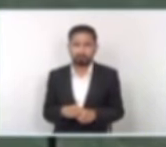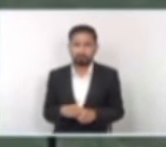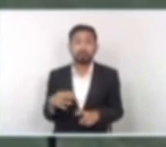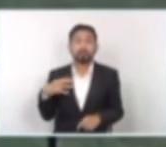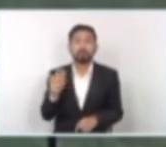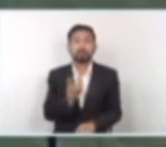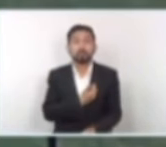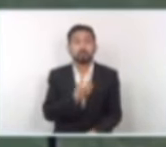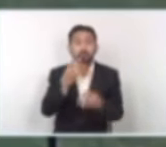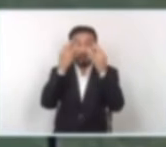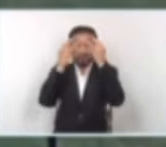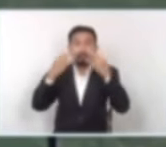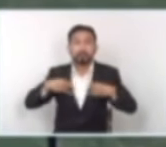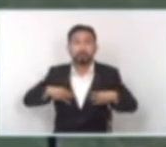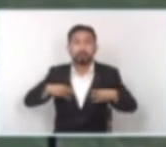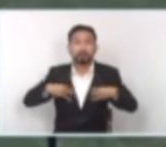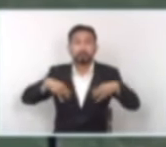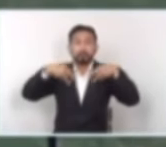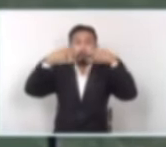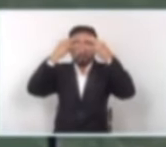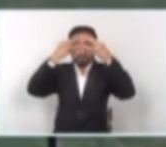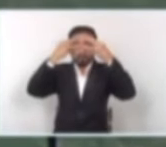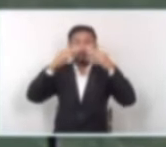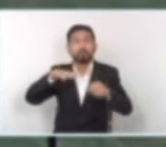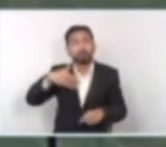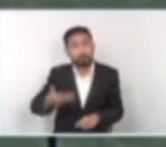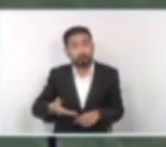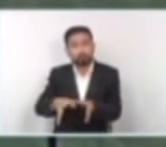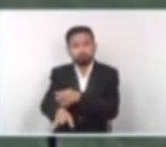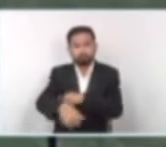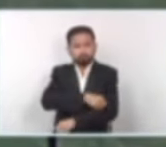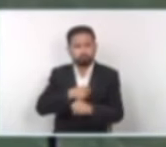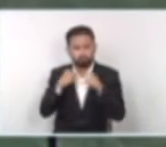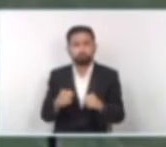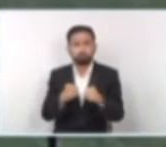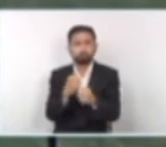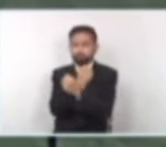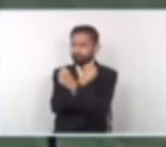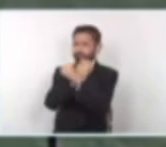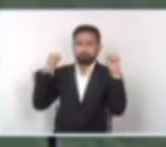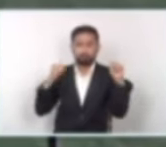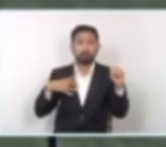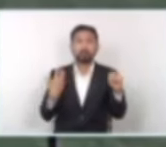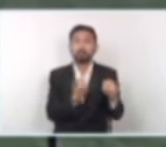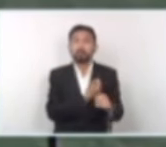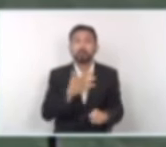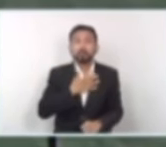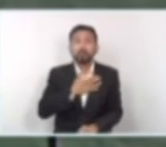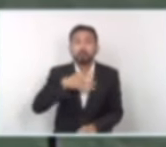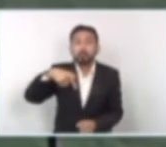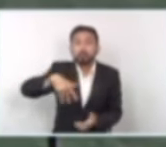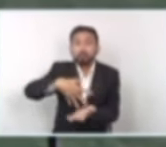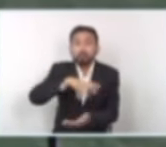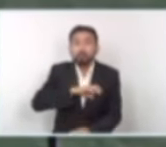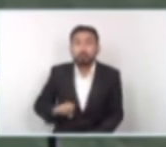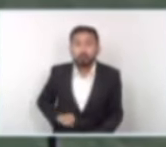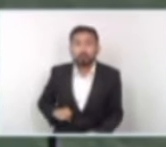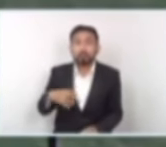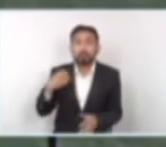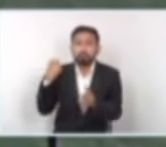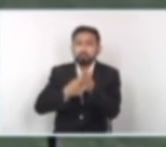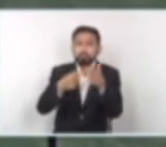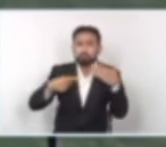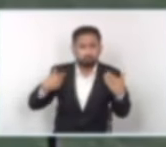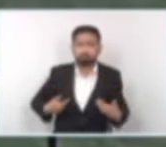Tuvimos que entenderlo para luego tener la valentía de romper nuestras cadenas nosotros mismos y reclamar nuestro derecho legítimo a